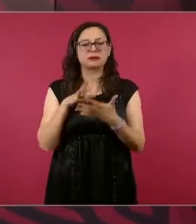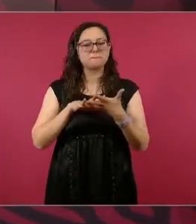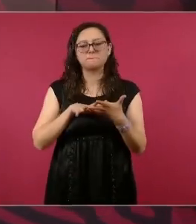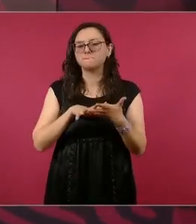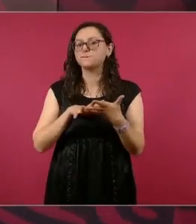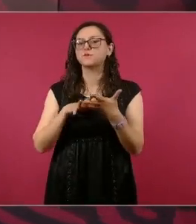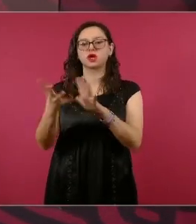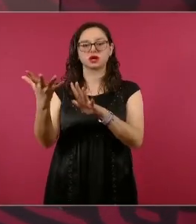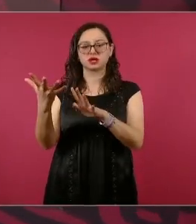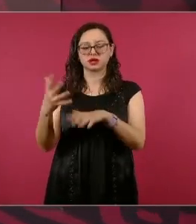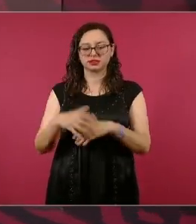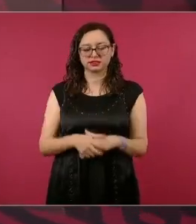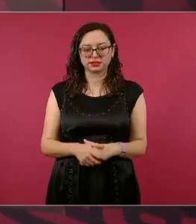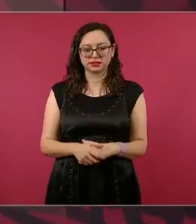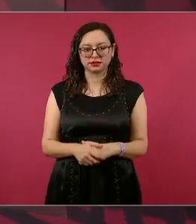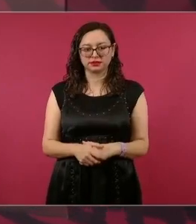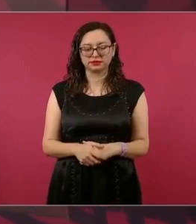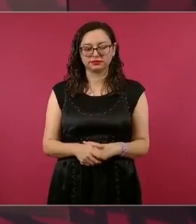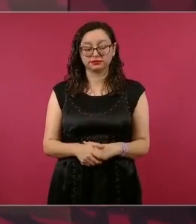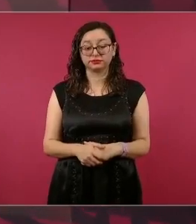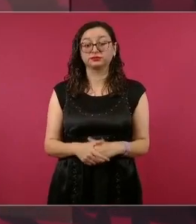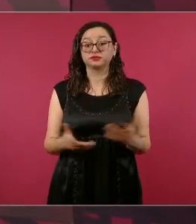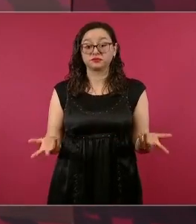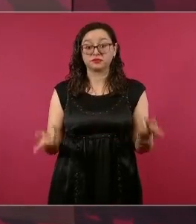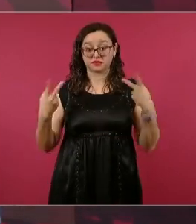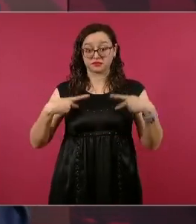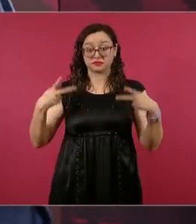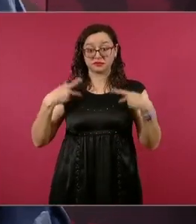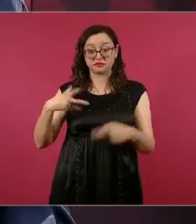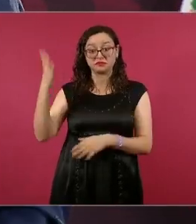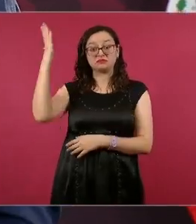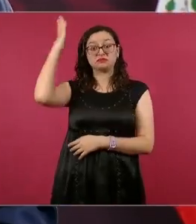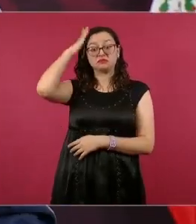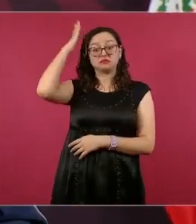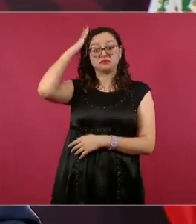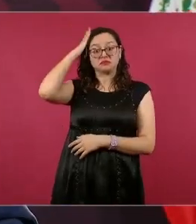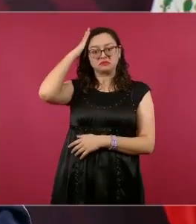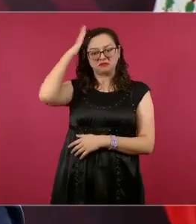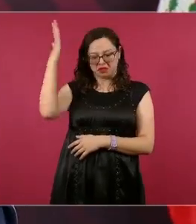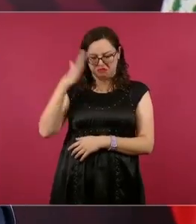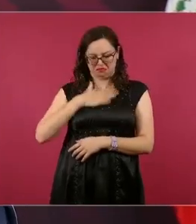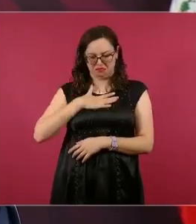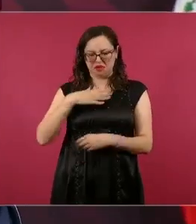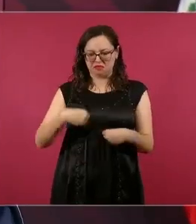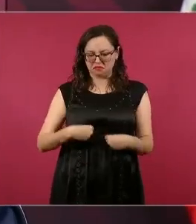Además, un dirigente puede poner en riesgo su vida,